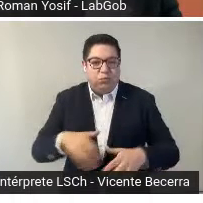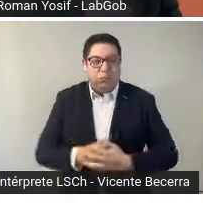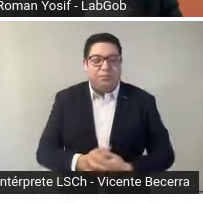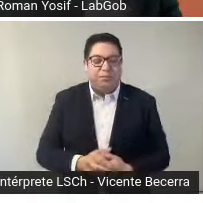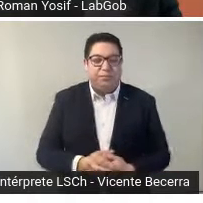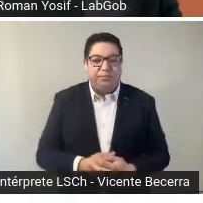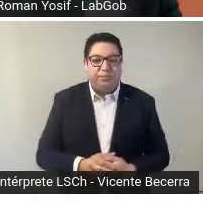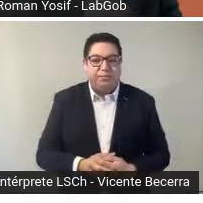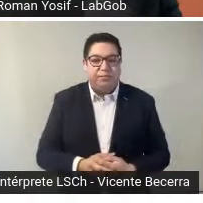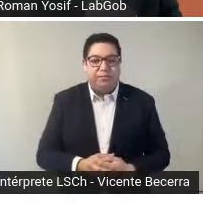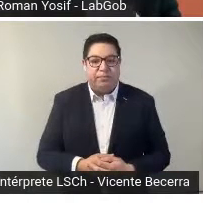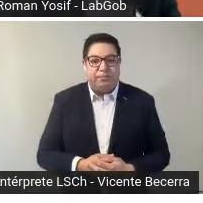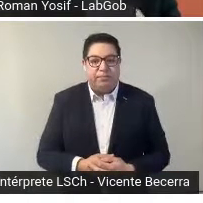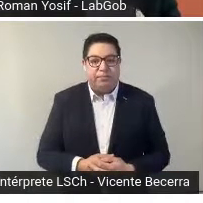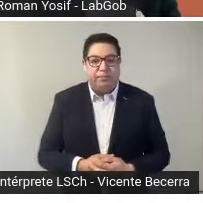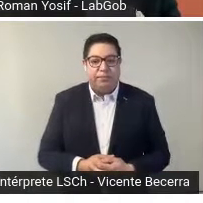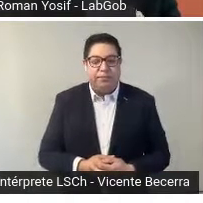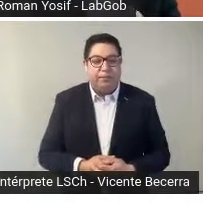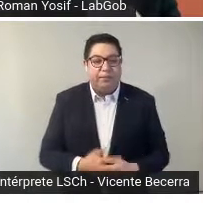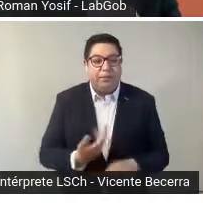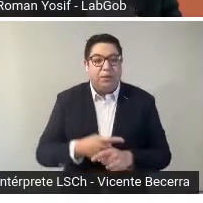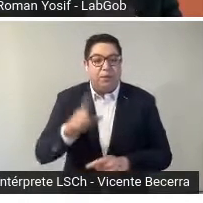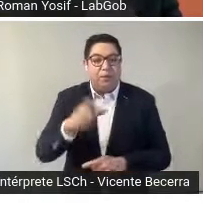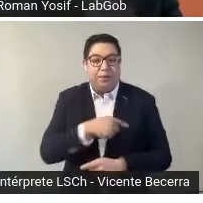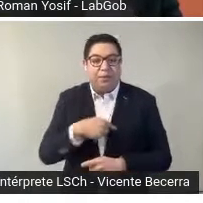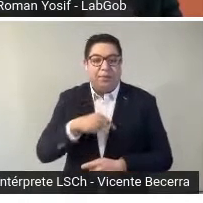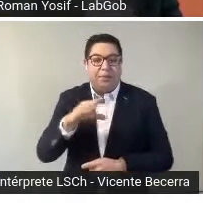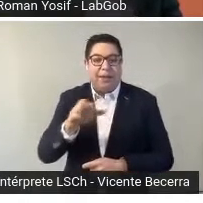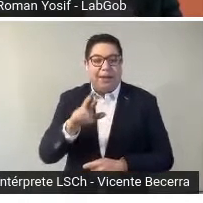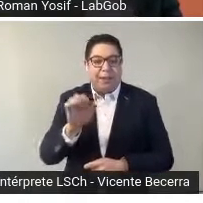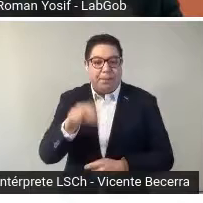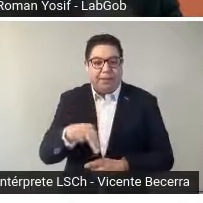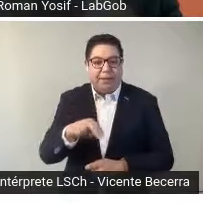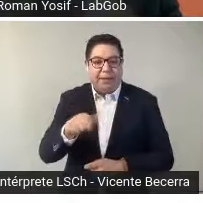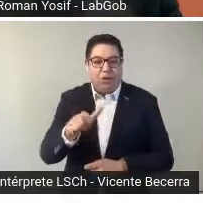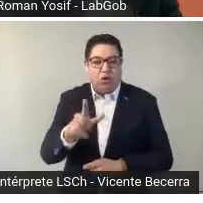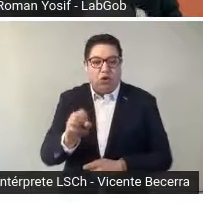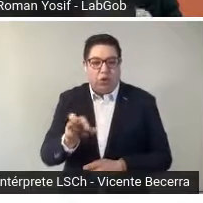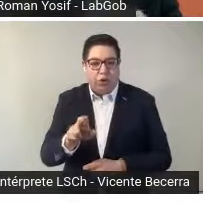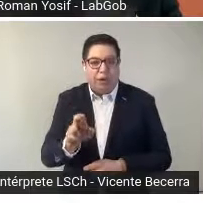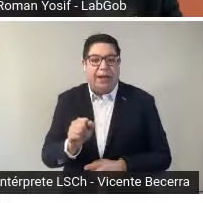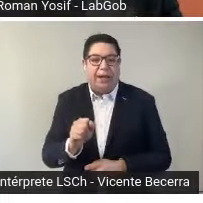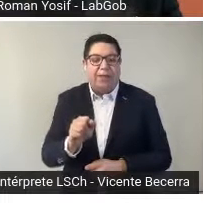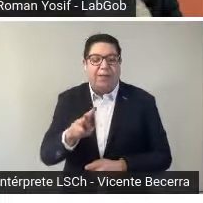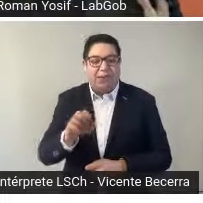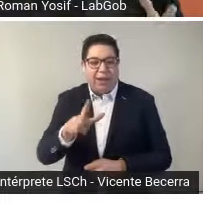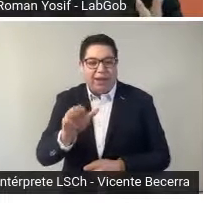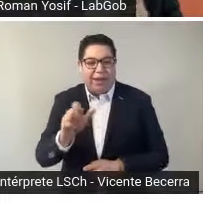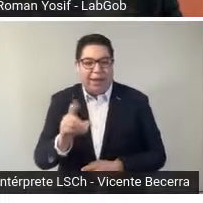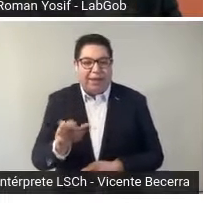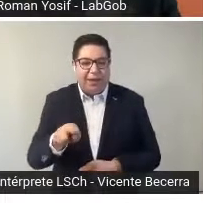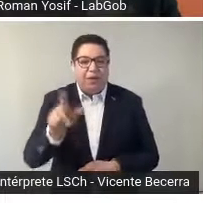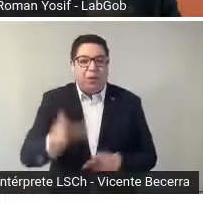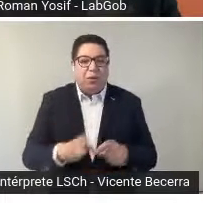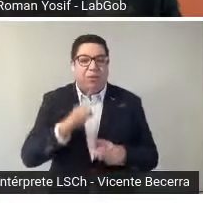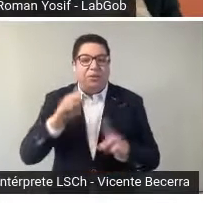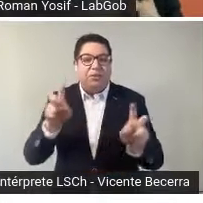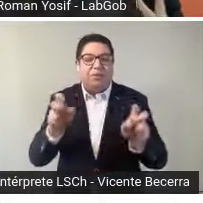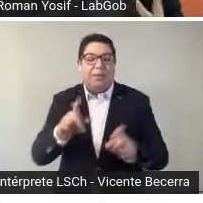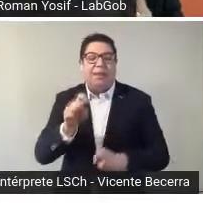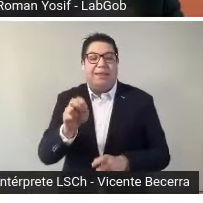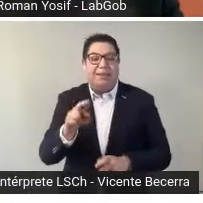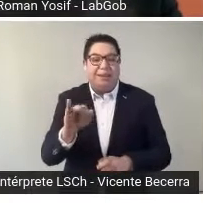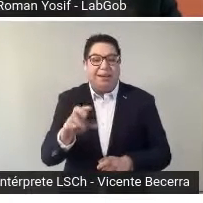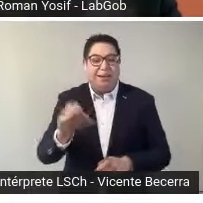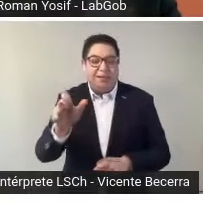que son, por un lado, Carmen Gloria Valladares, secretaria relatora del Tribunal Calificador de Elecciones, del TRICEL, que